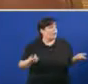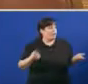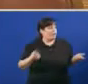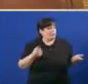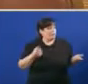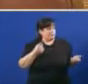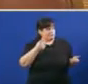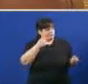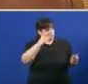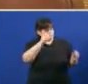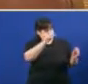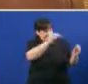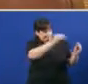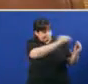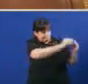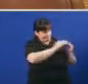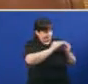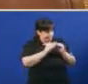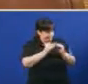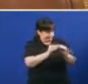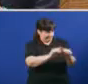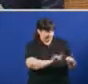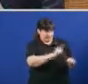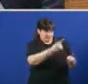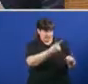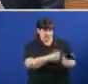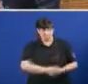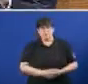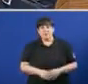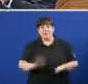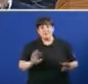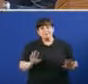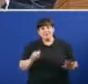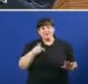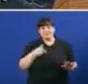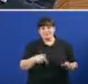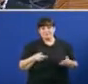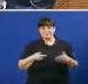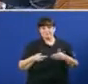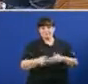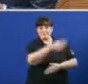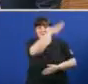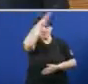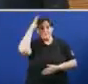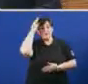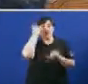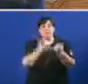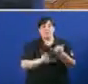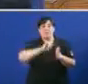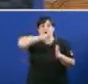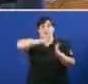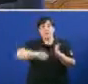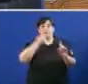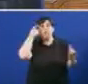Si lle digo este verao do mesmo xeito que vamos a adxudicar o contrato de construcción